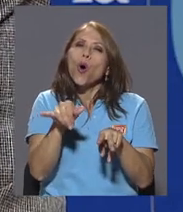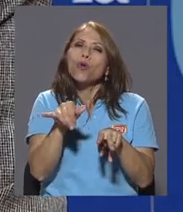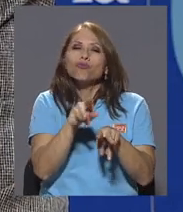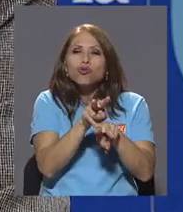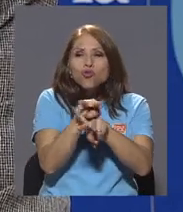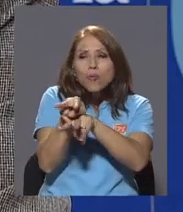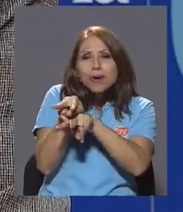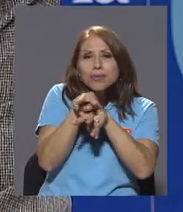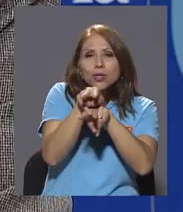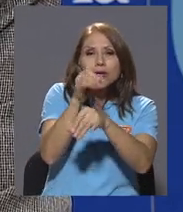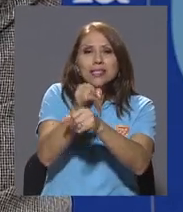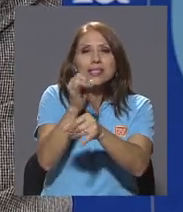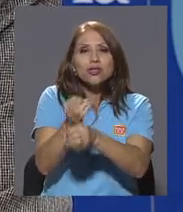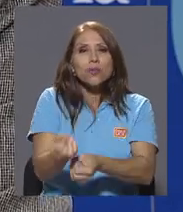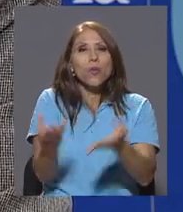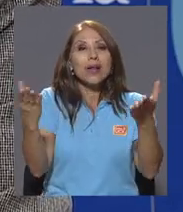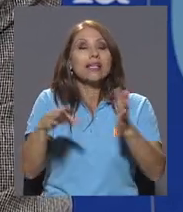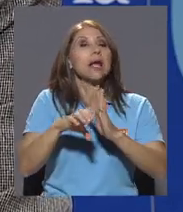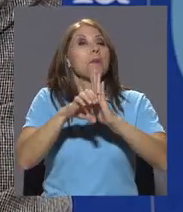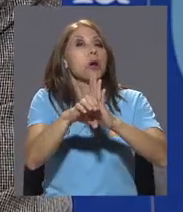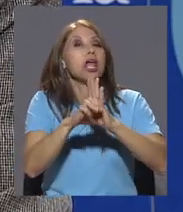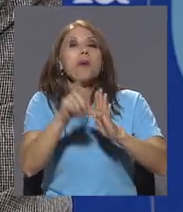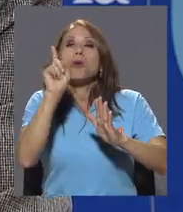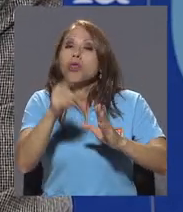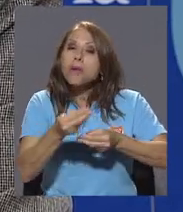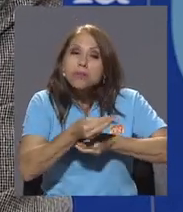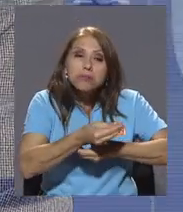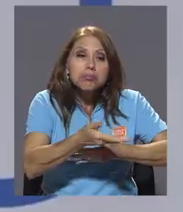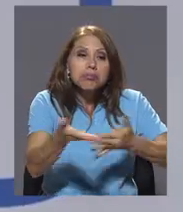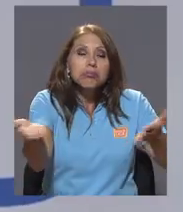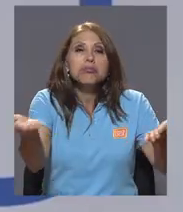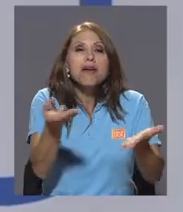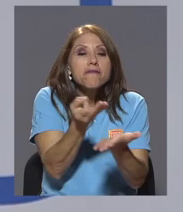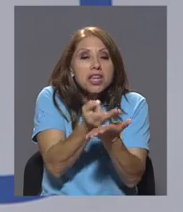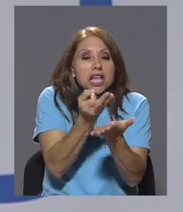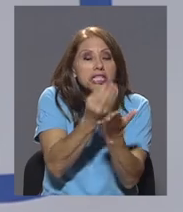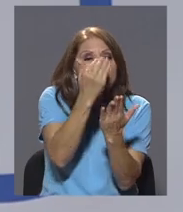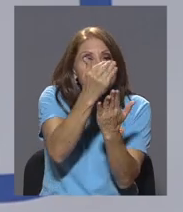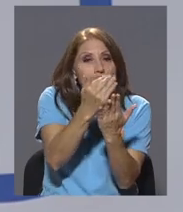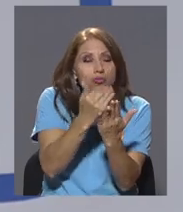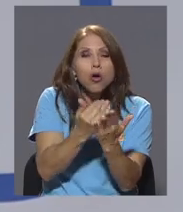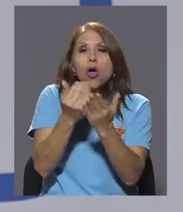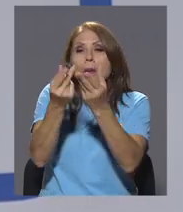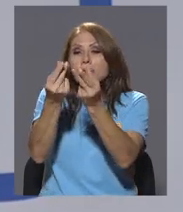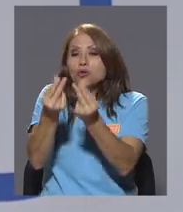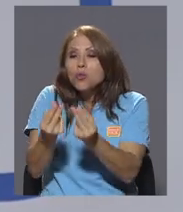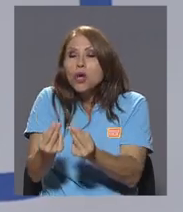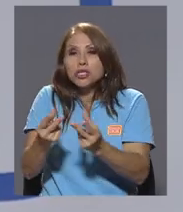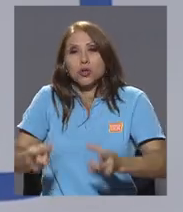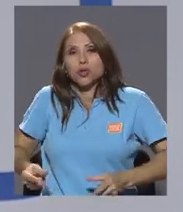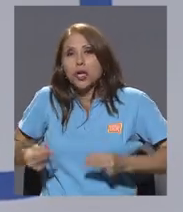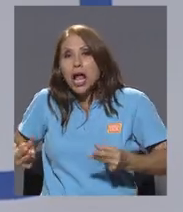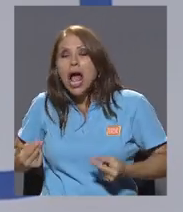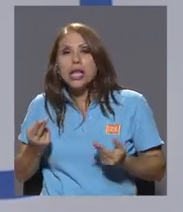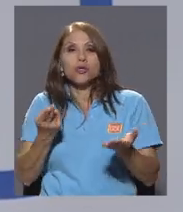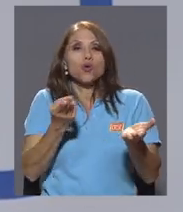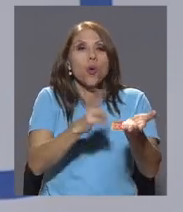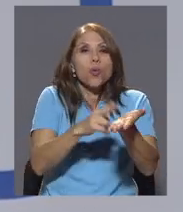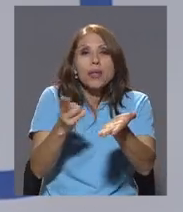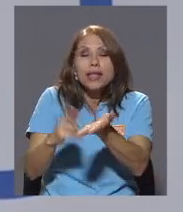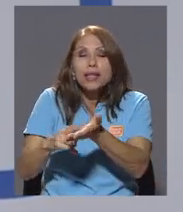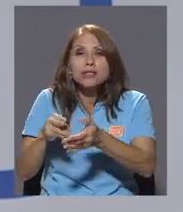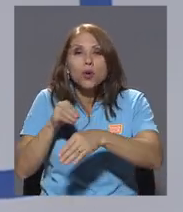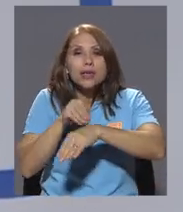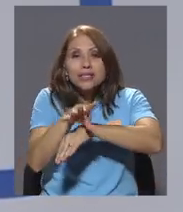pueden ser los estados financieros los presupuestos algunas otras asignaciones que tengan contrataciones de asesorías externas